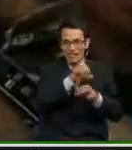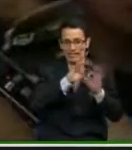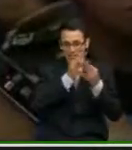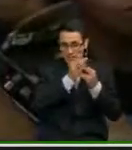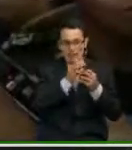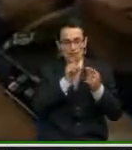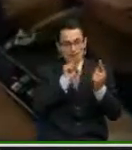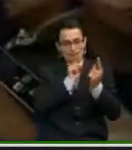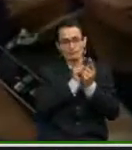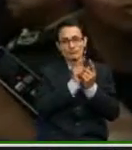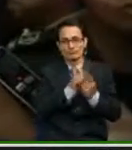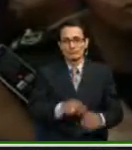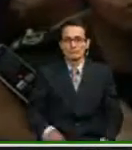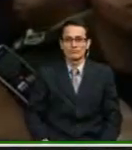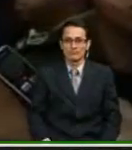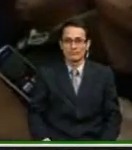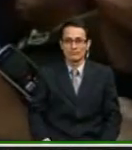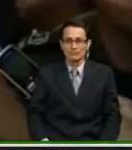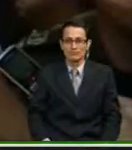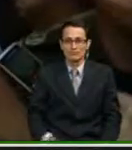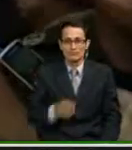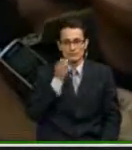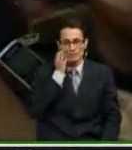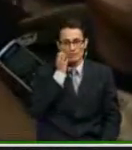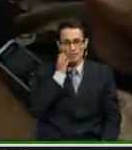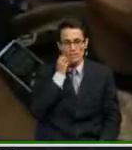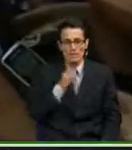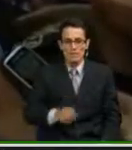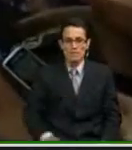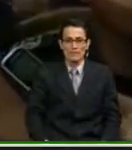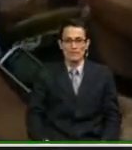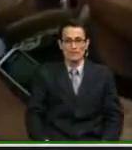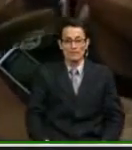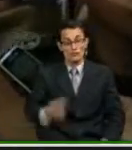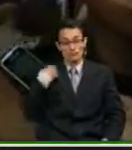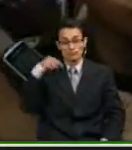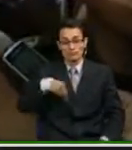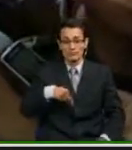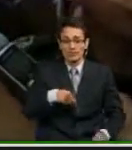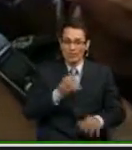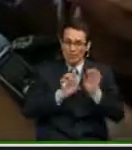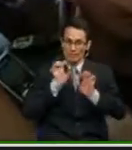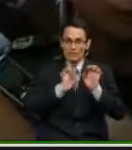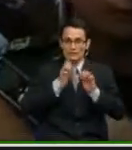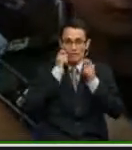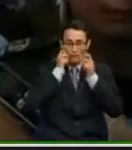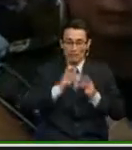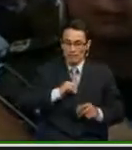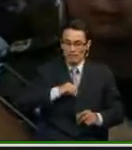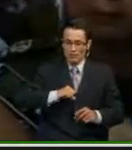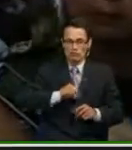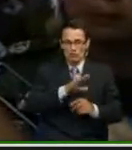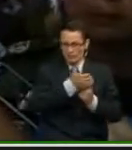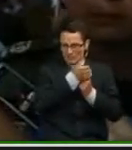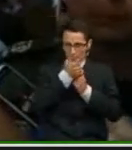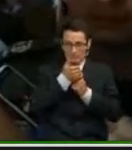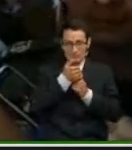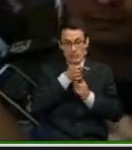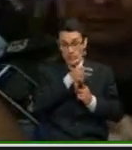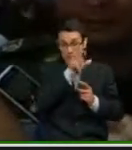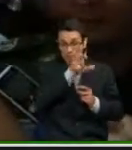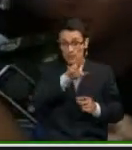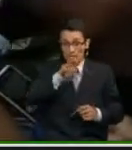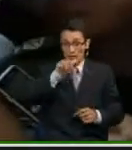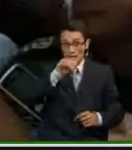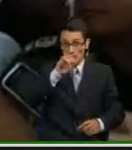hecho pronunciamientos en defensa de los derechos de los secuestrados, encarnados en el tema de Ramón Cabrales, encarnados en el tema